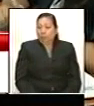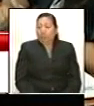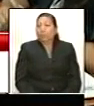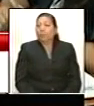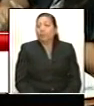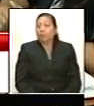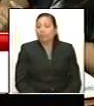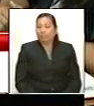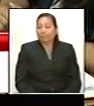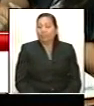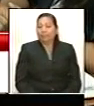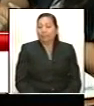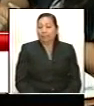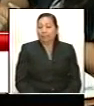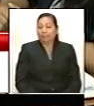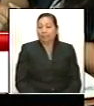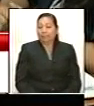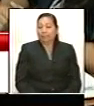Sí, a ver,